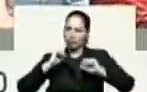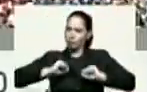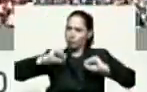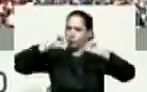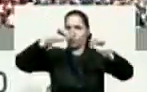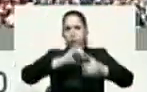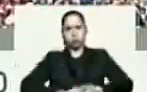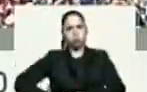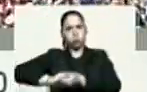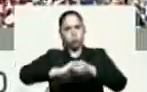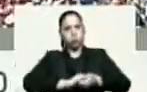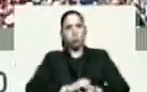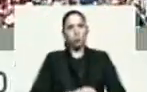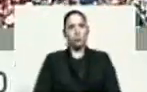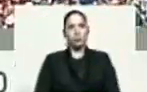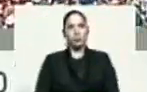Trujillo!